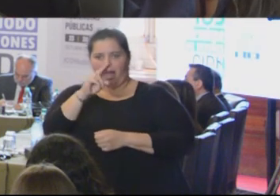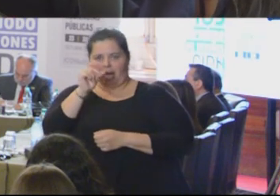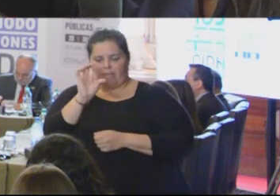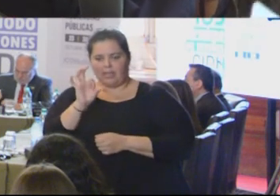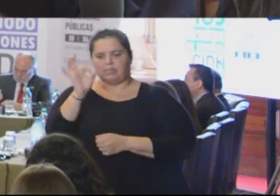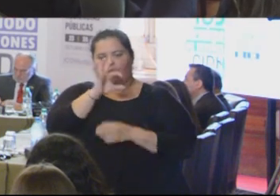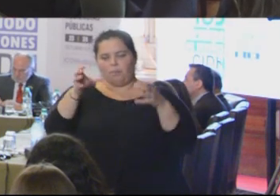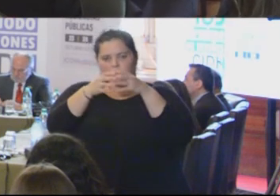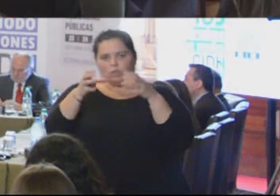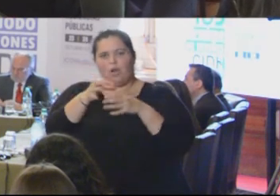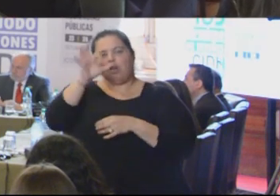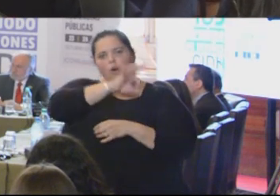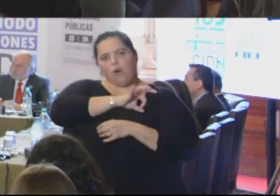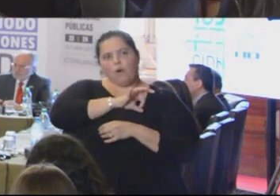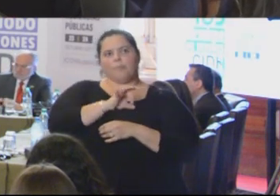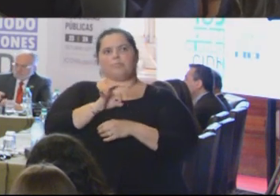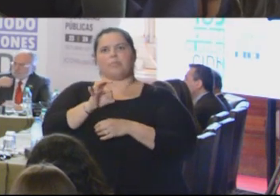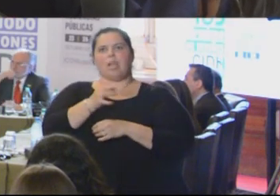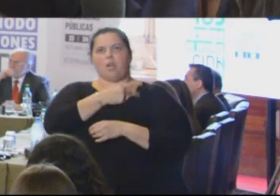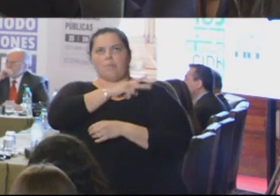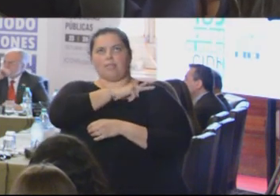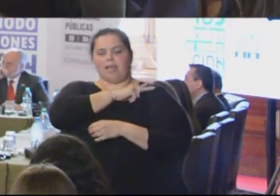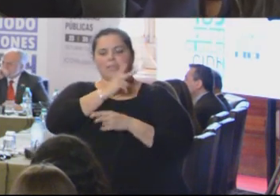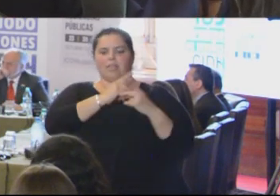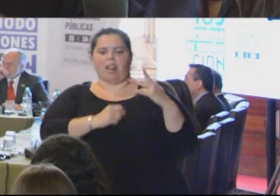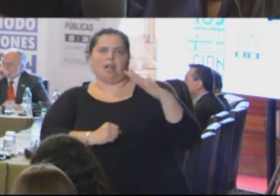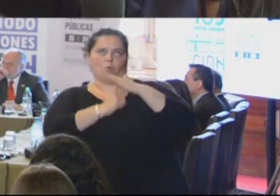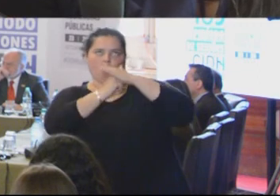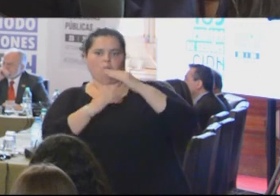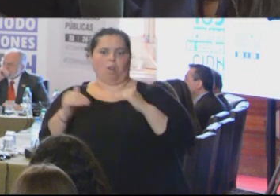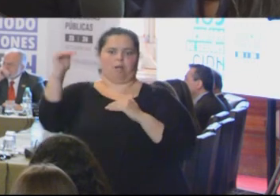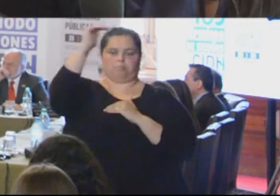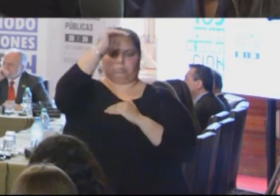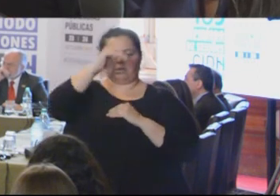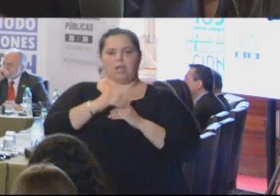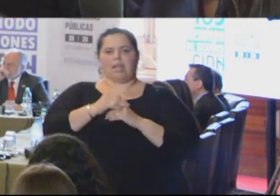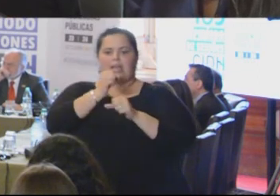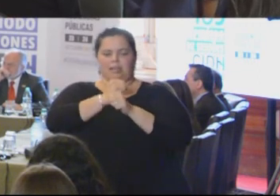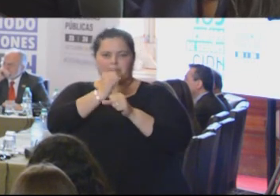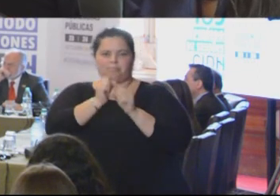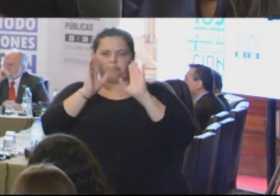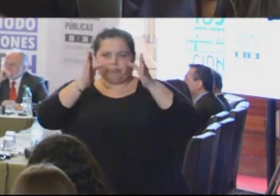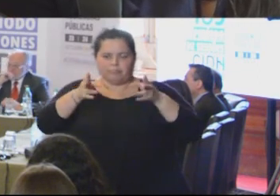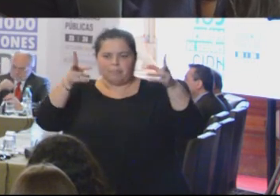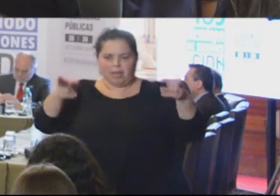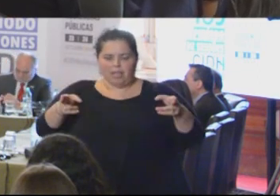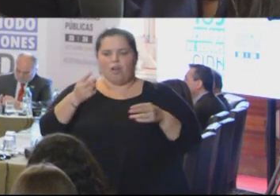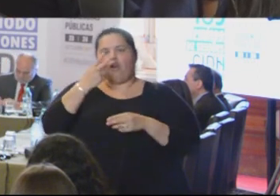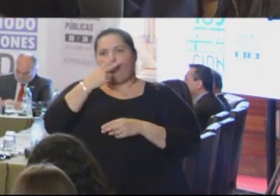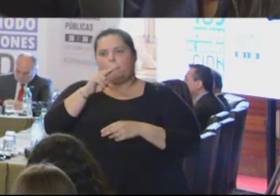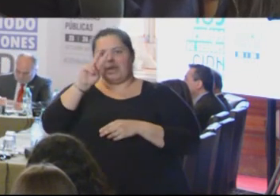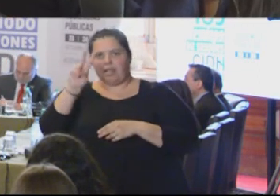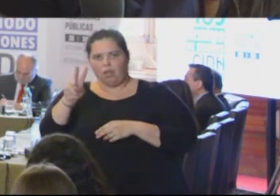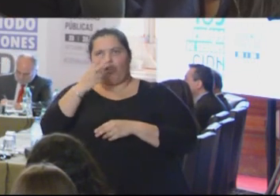integrantes de la cúpula de las instituciones de seguridad que operaron entre los años 2002 a 2010 periodo en el cual los 'falsos positivos'